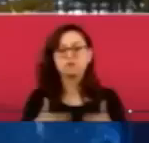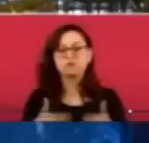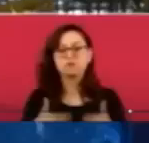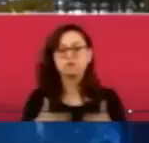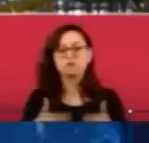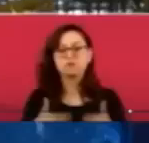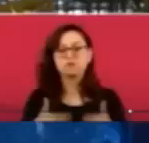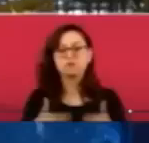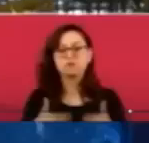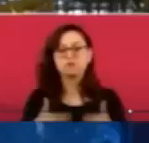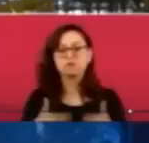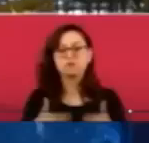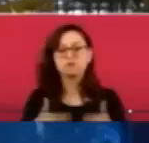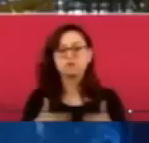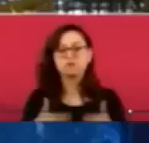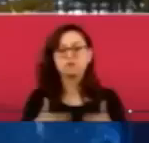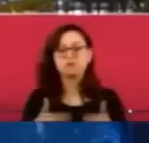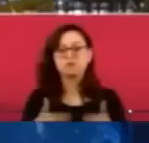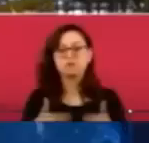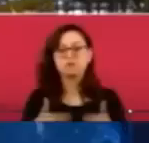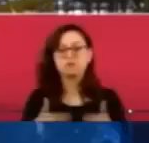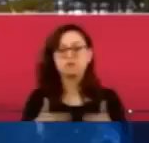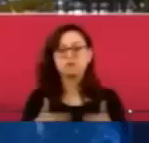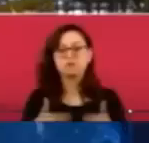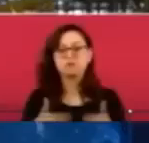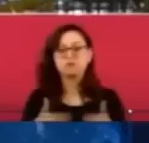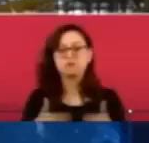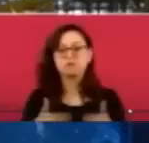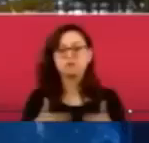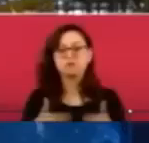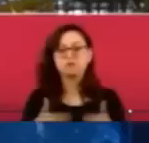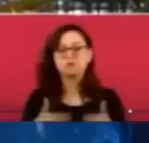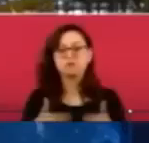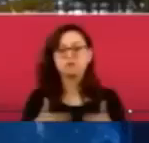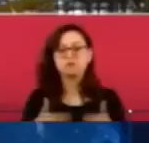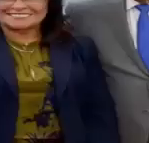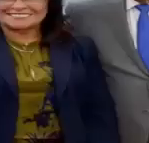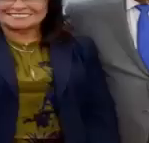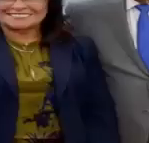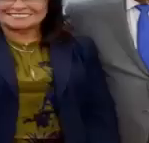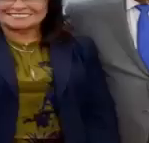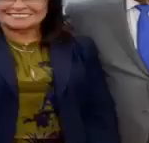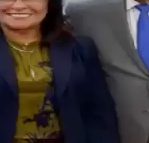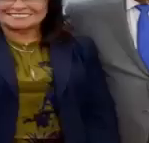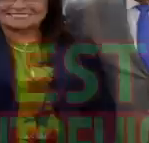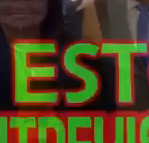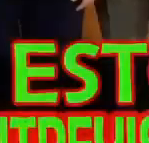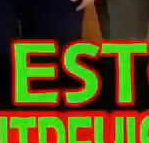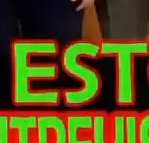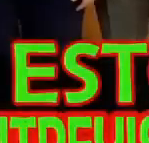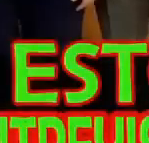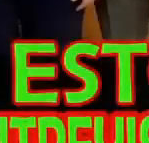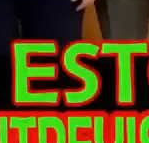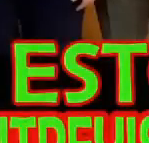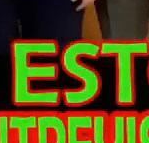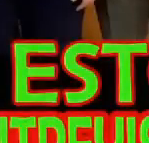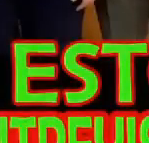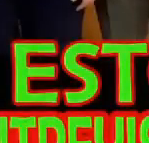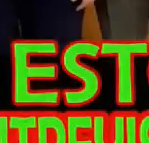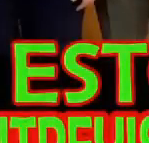dicen quién presenta información, no hay datos, no hay nada, y como les comentaba, esta oposición se basa en